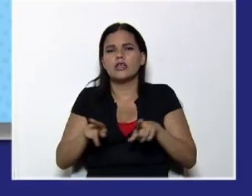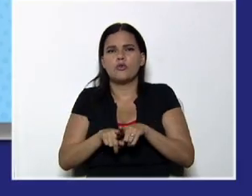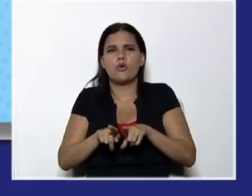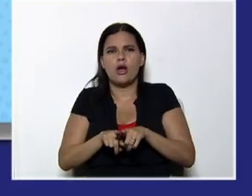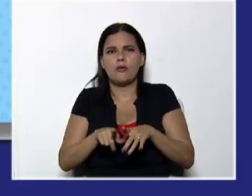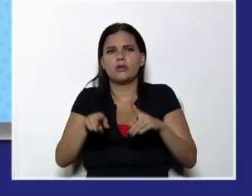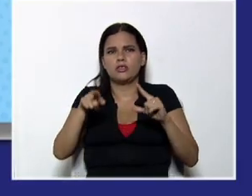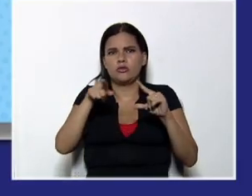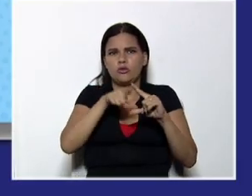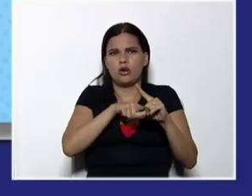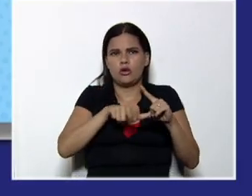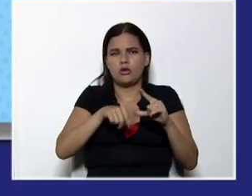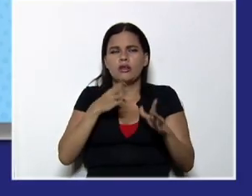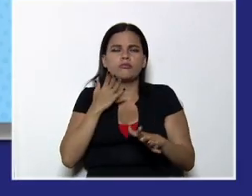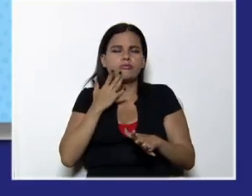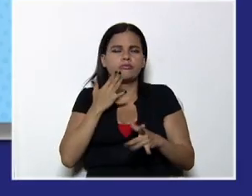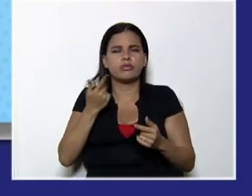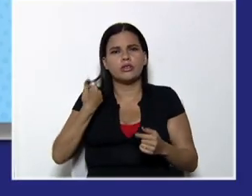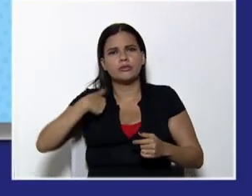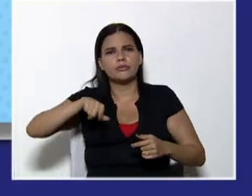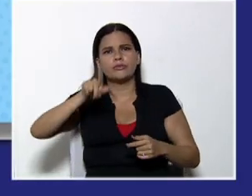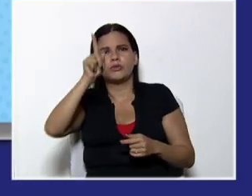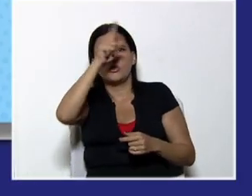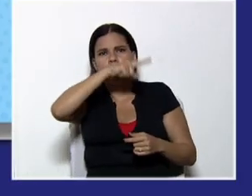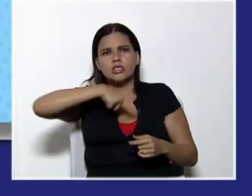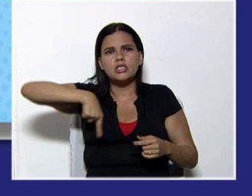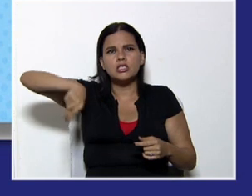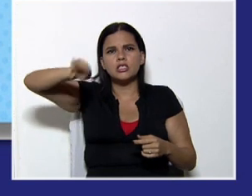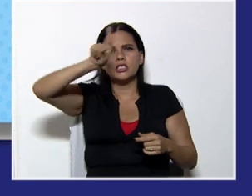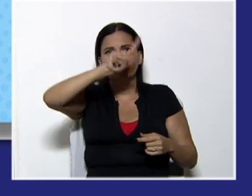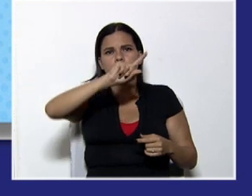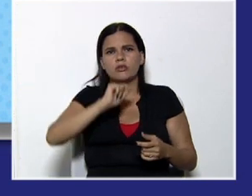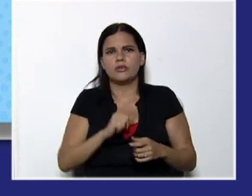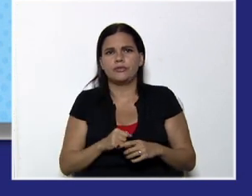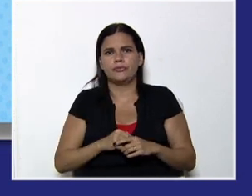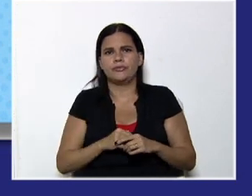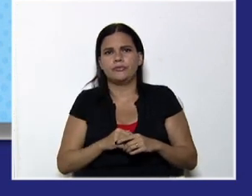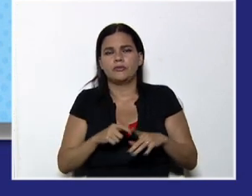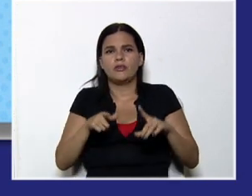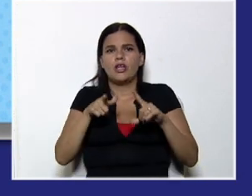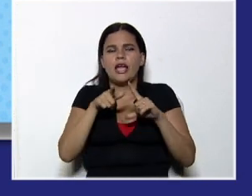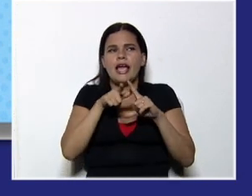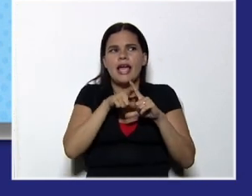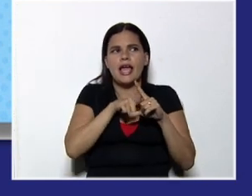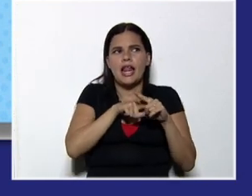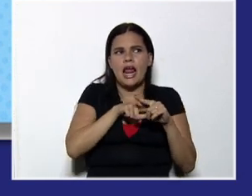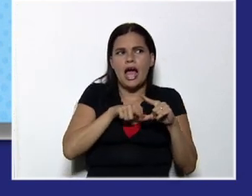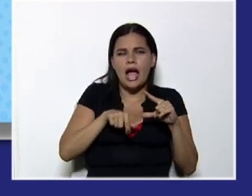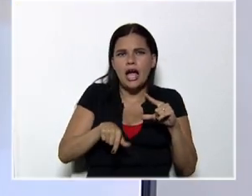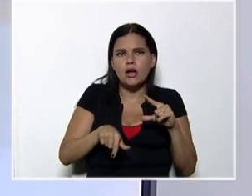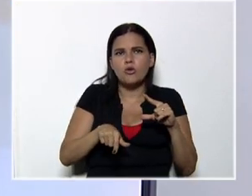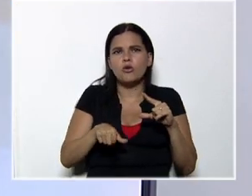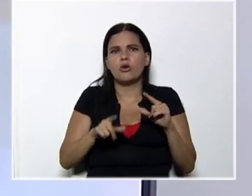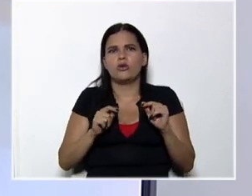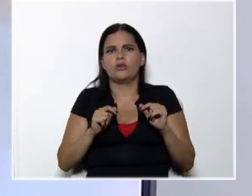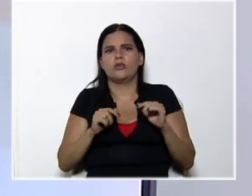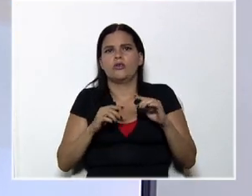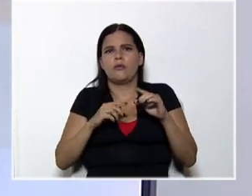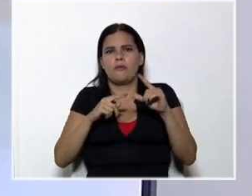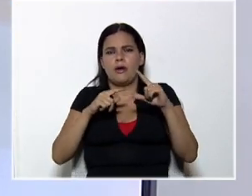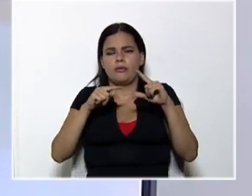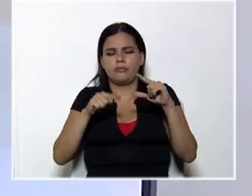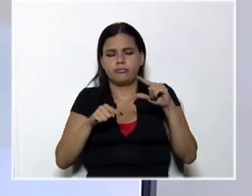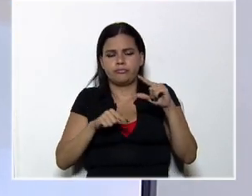una circunferencia, cuando nosotros tenemos una circunferencia, el ángulo va a progresar. Se parte desde el eje de las X